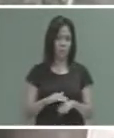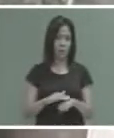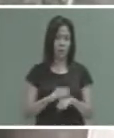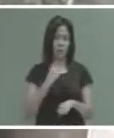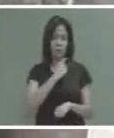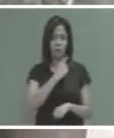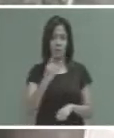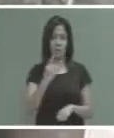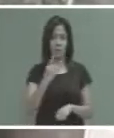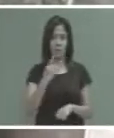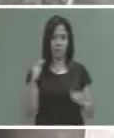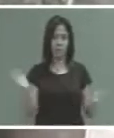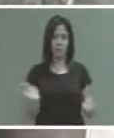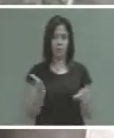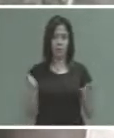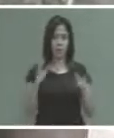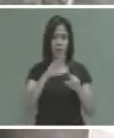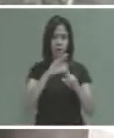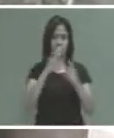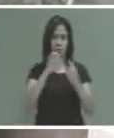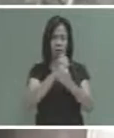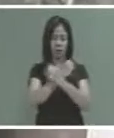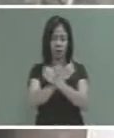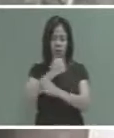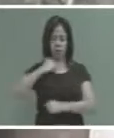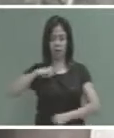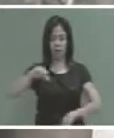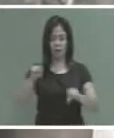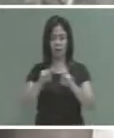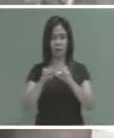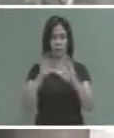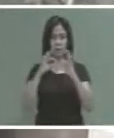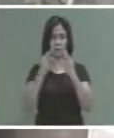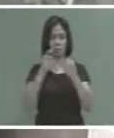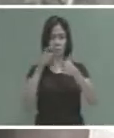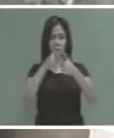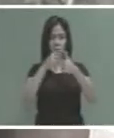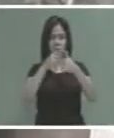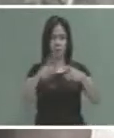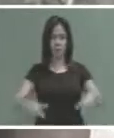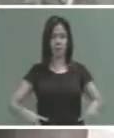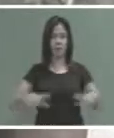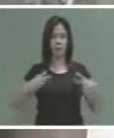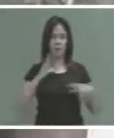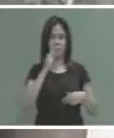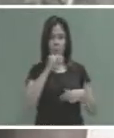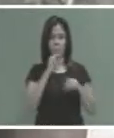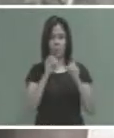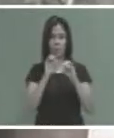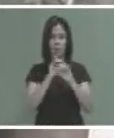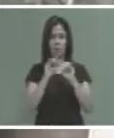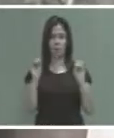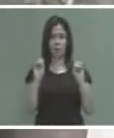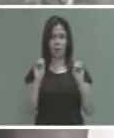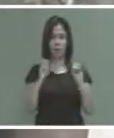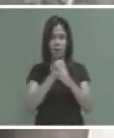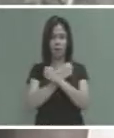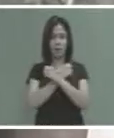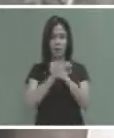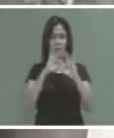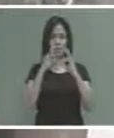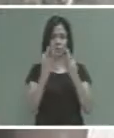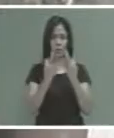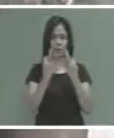la cultura y el amor por el arte y por la familia son lo primordial en la vida. No hay más nada que el amor a la familia y al